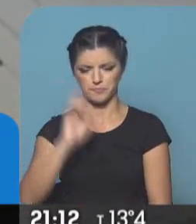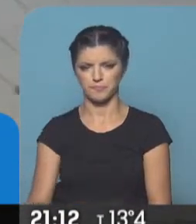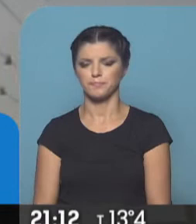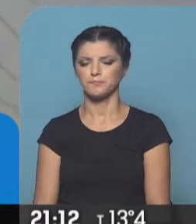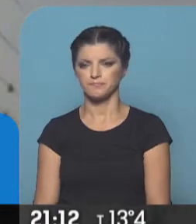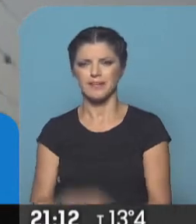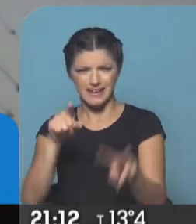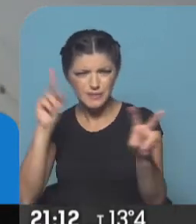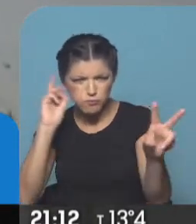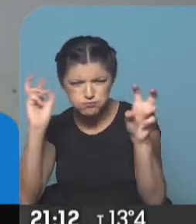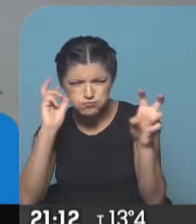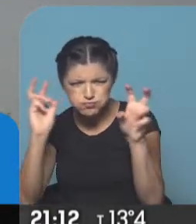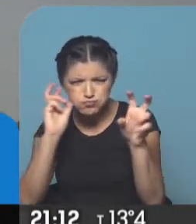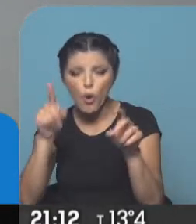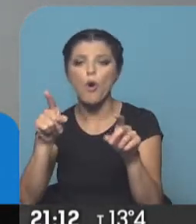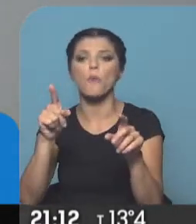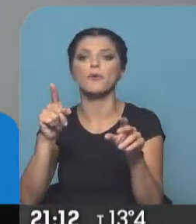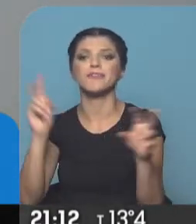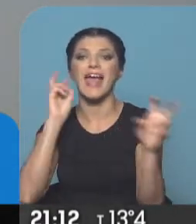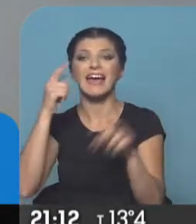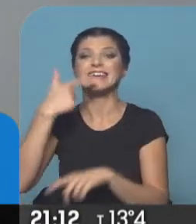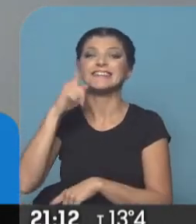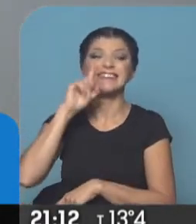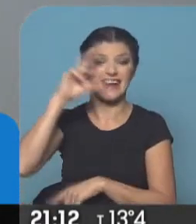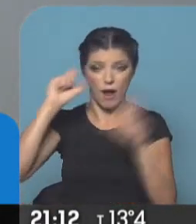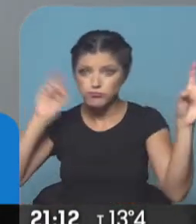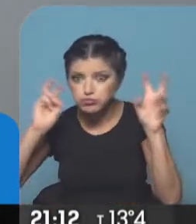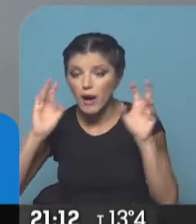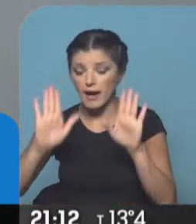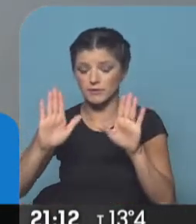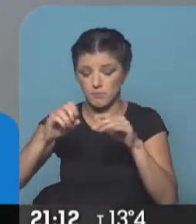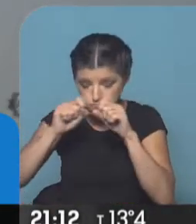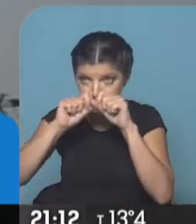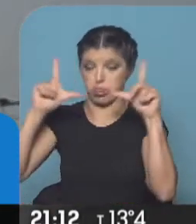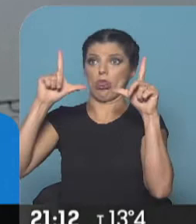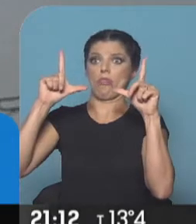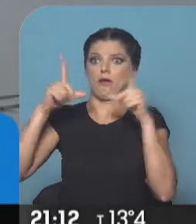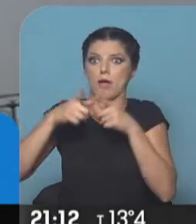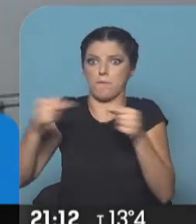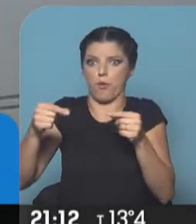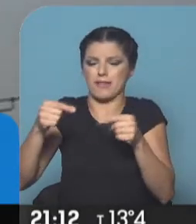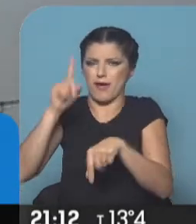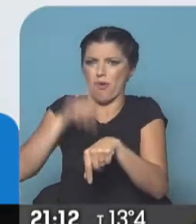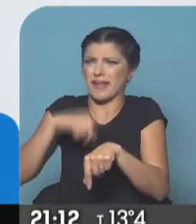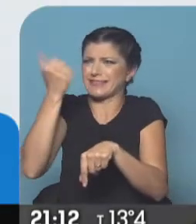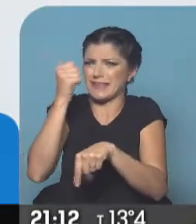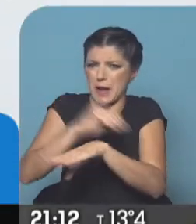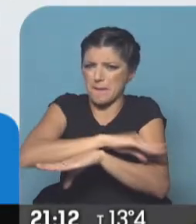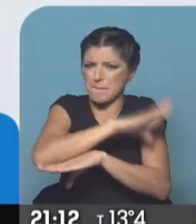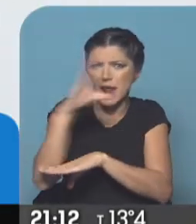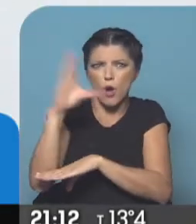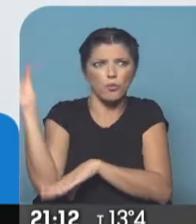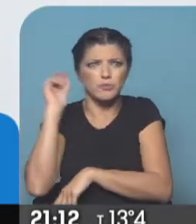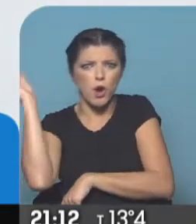Con el ruido de esta sirena amanecían los japoneses. Eran casi las 6 de la mañana cuando el misil norcoreano salió